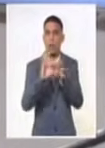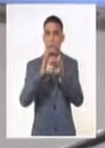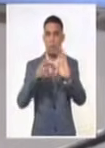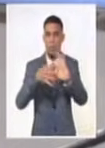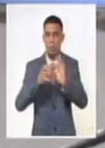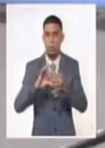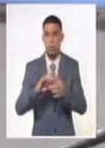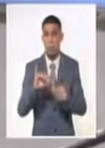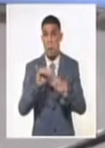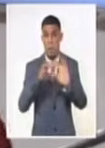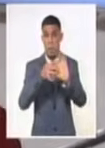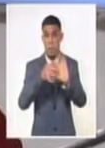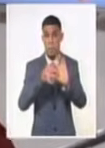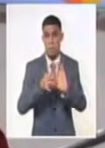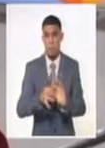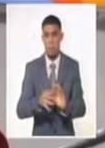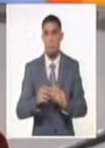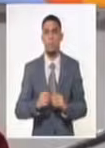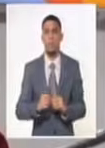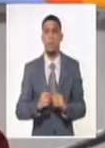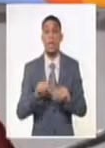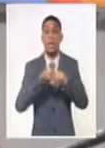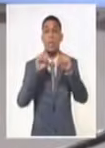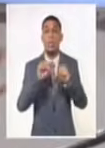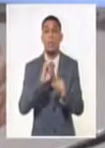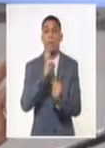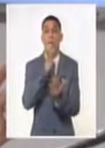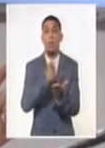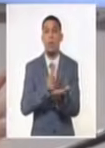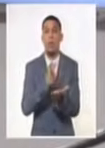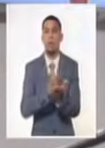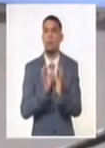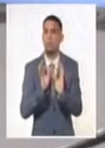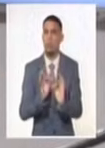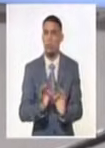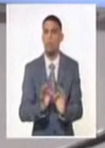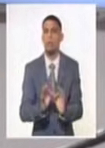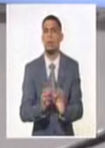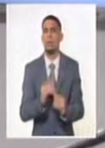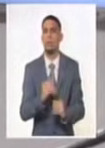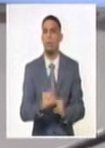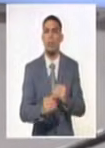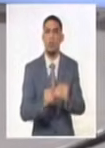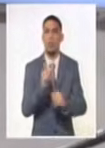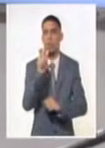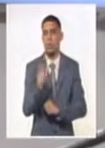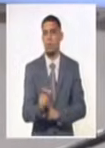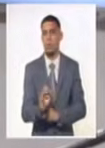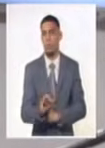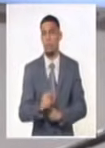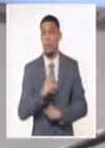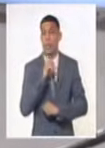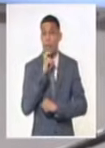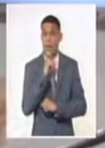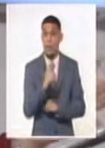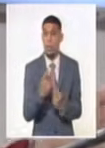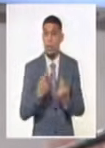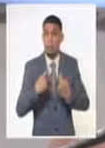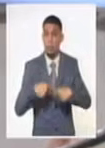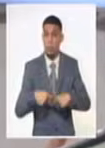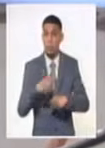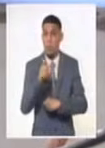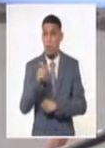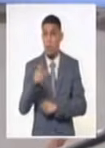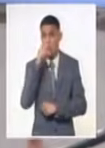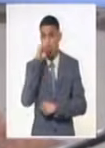solo porque el sistema educativo nuestro está concebido de esa manera, sino porque es un proceso humano. Es muy difícil decidir sobre la vida de gente muy